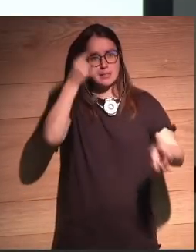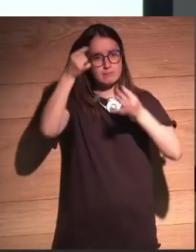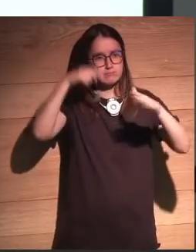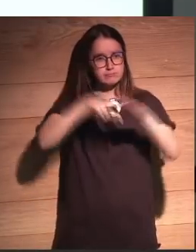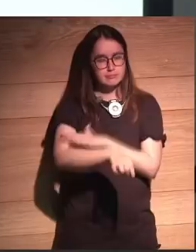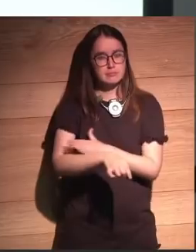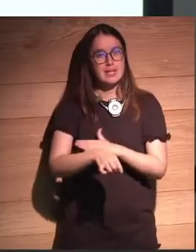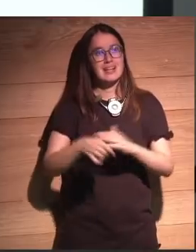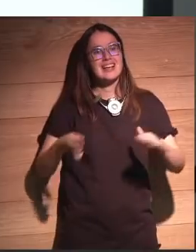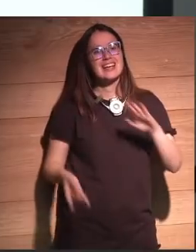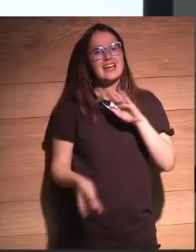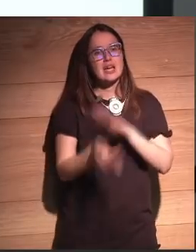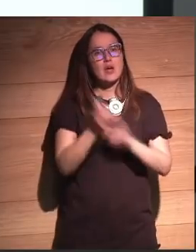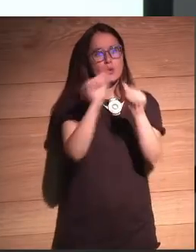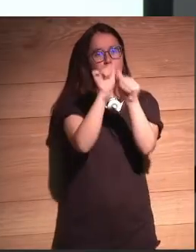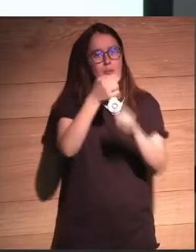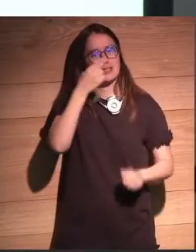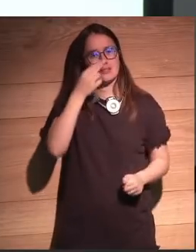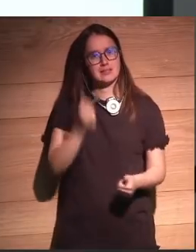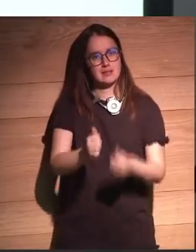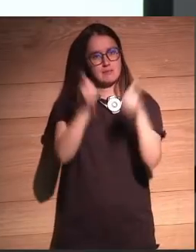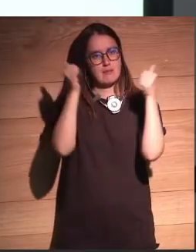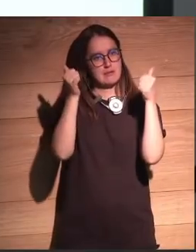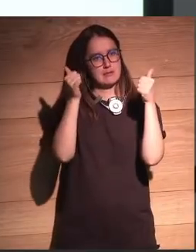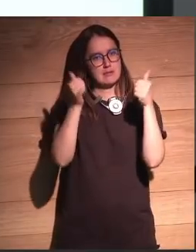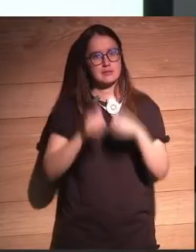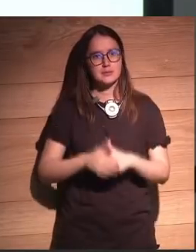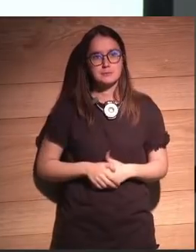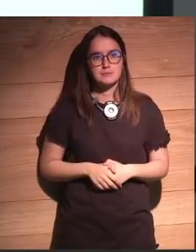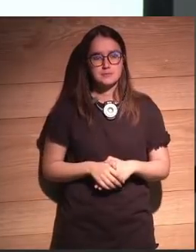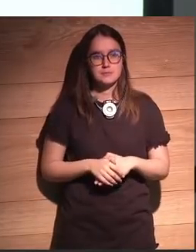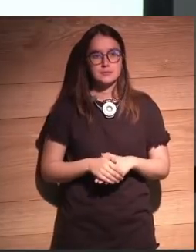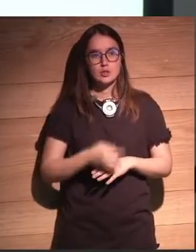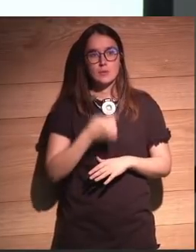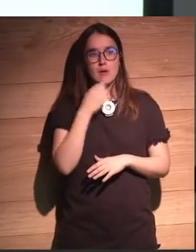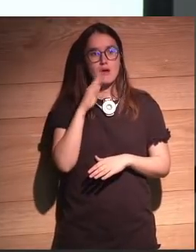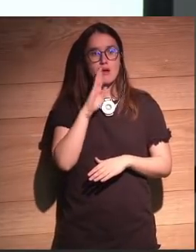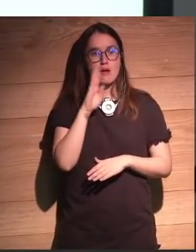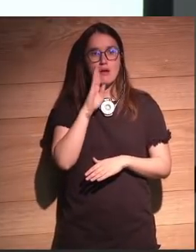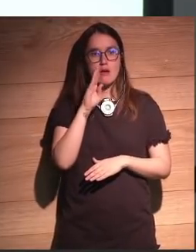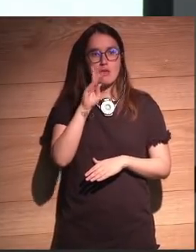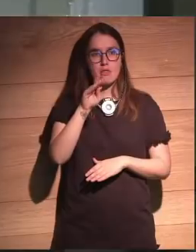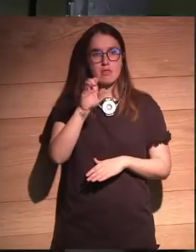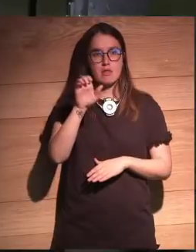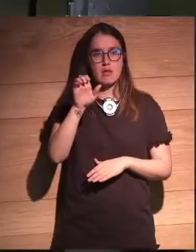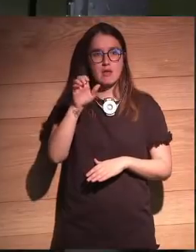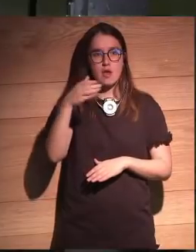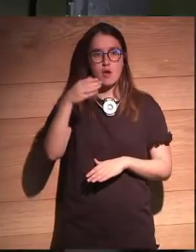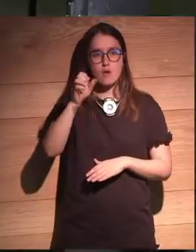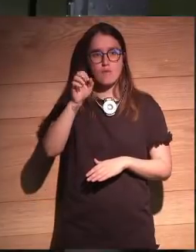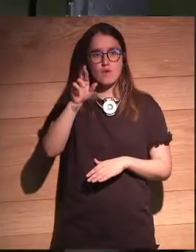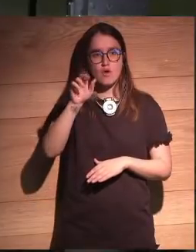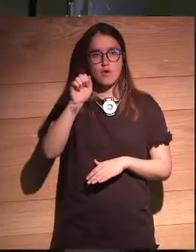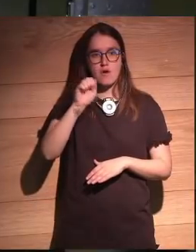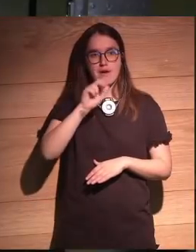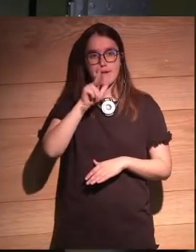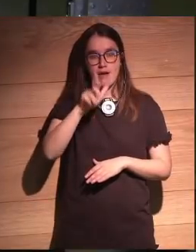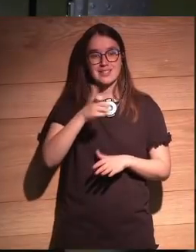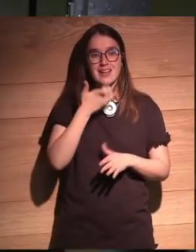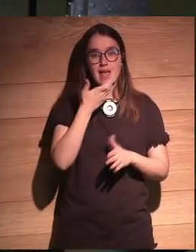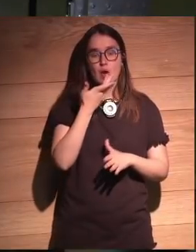y desarrollar una forma mucho más interesante de verlo y de desarrollarlo. Como ha dicho Débora, si hay algún argumento clave de